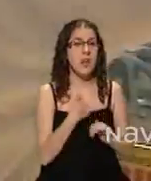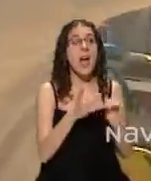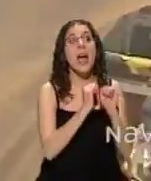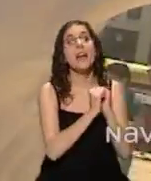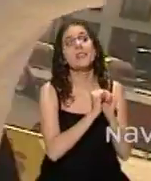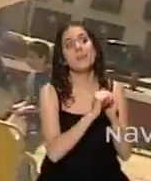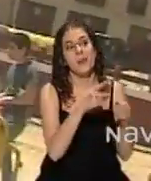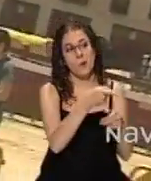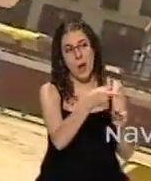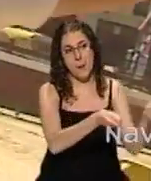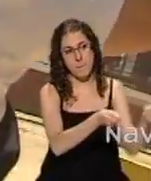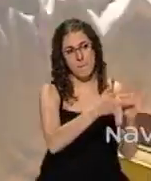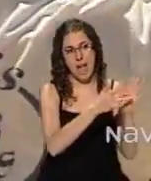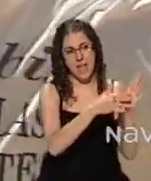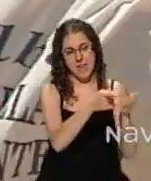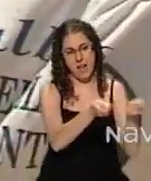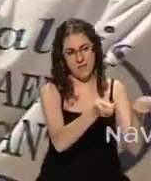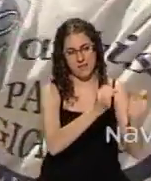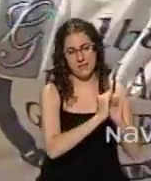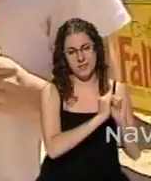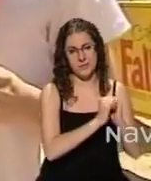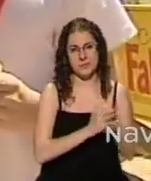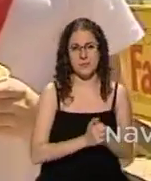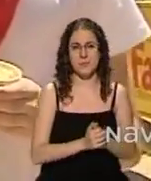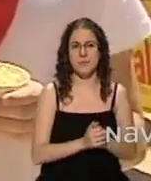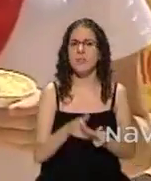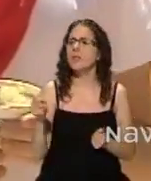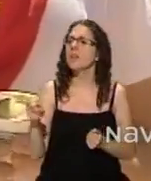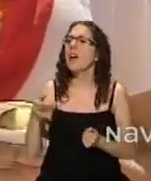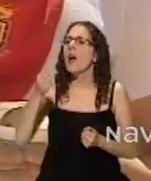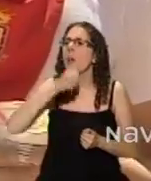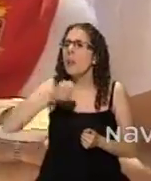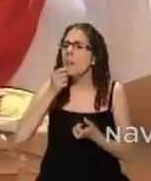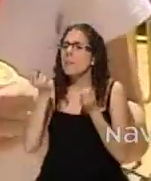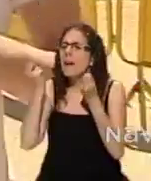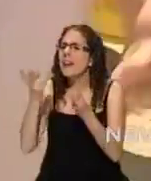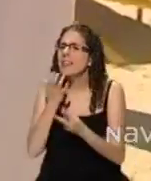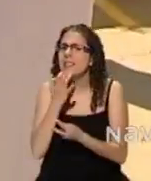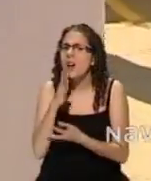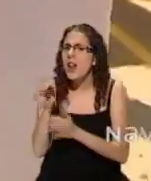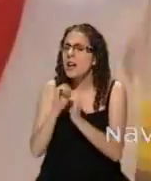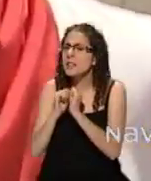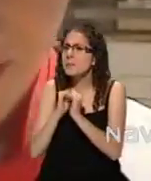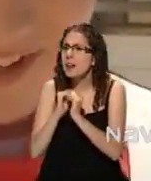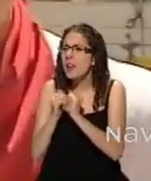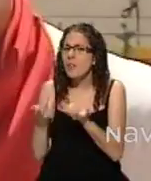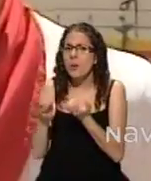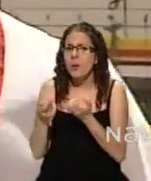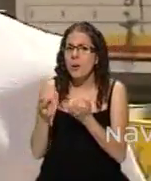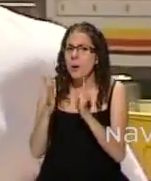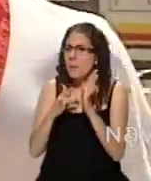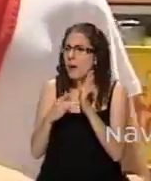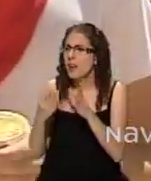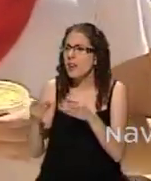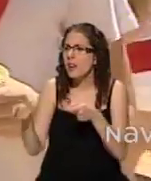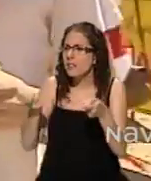paella. Ah, ya me parecía a mí. ¿Qué haces comiendo helado si vas a comer ahora un plato de paella? Pues que hace mucho calor y hay que refrescar la